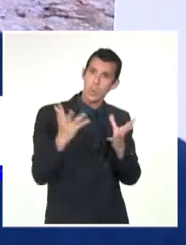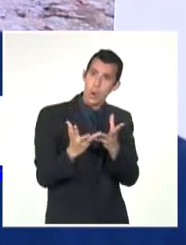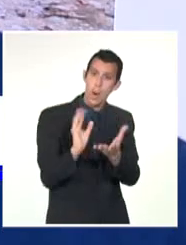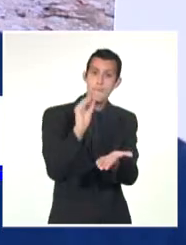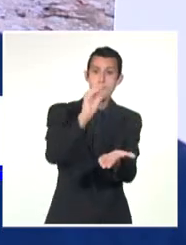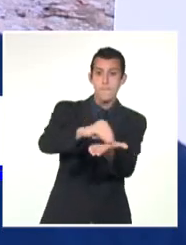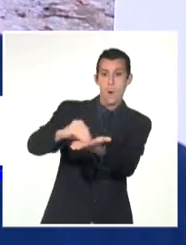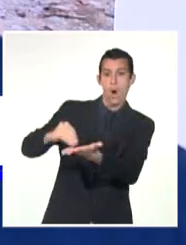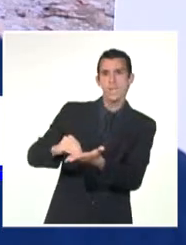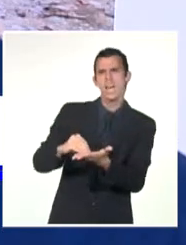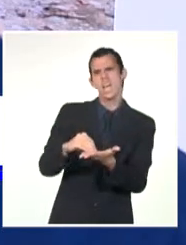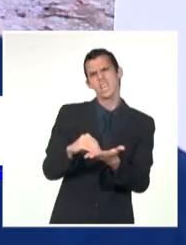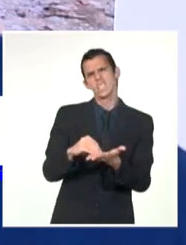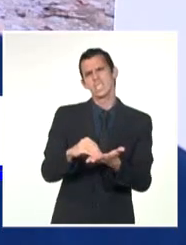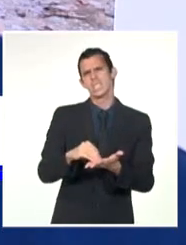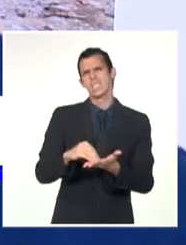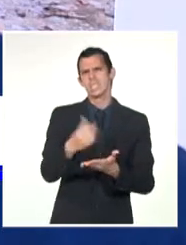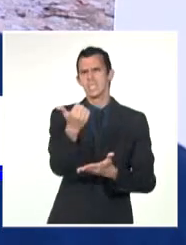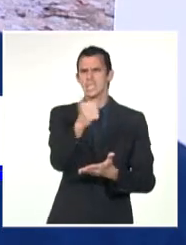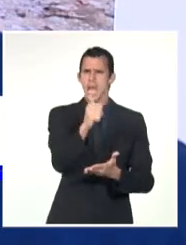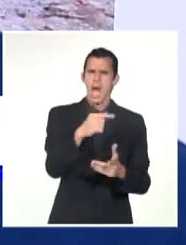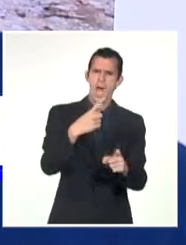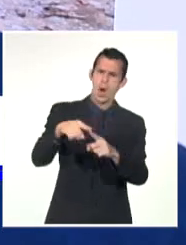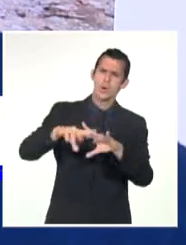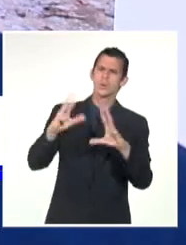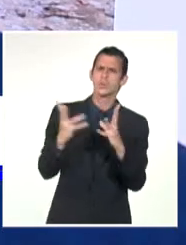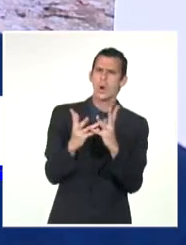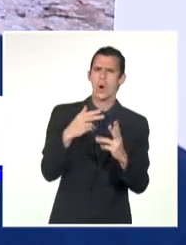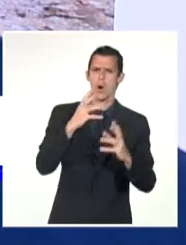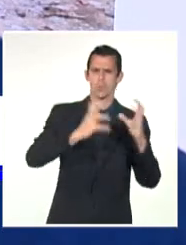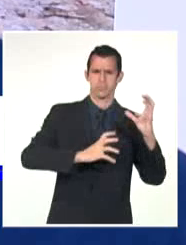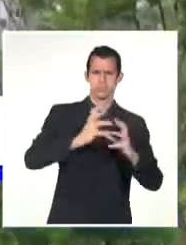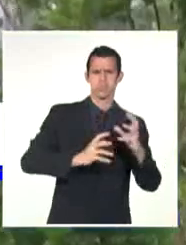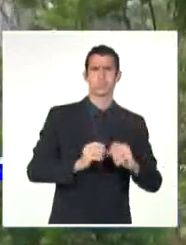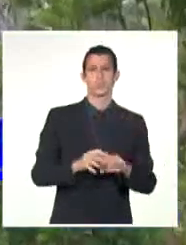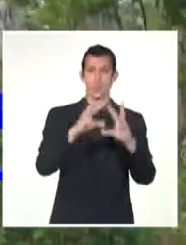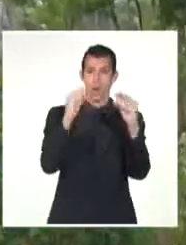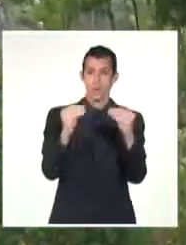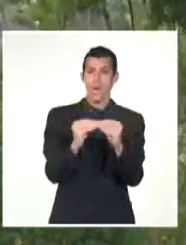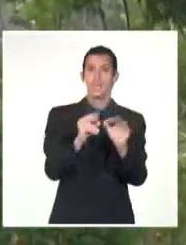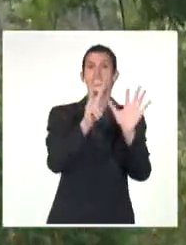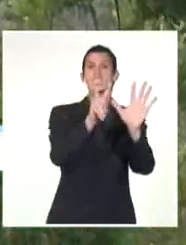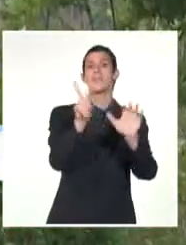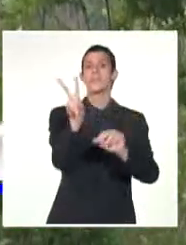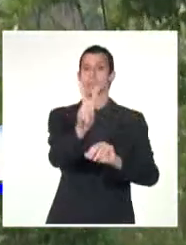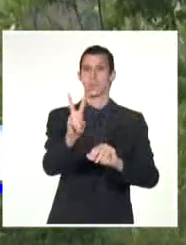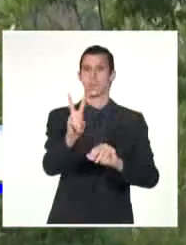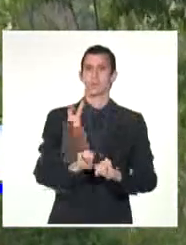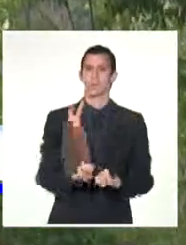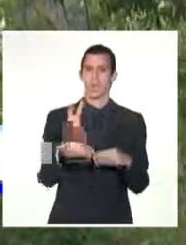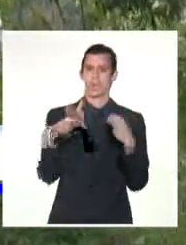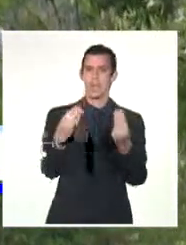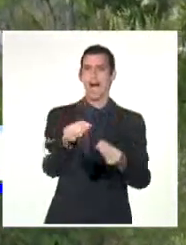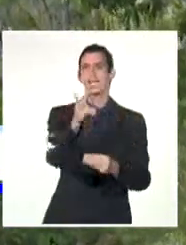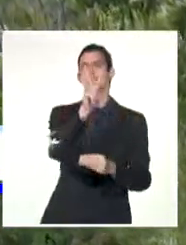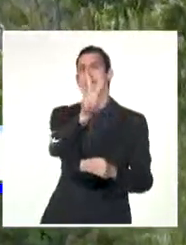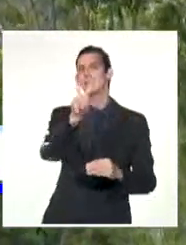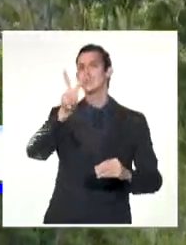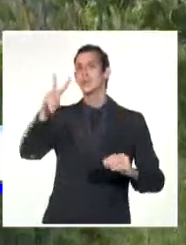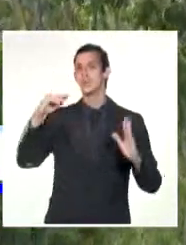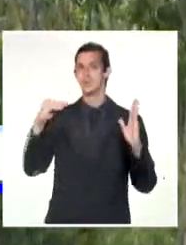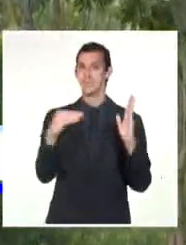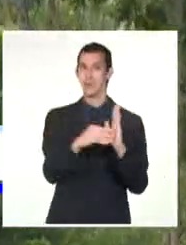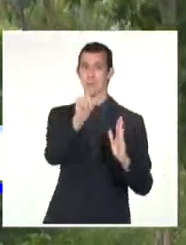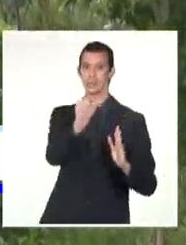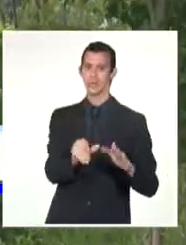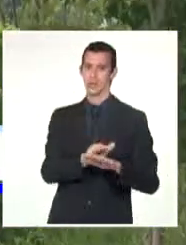10% del programa inicial de las 722 y se benefician por este programa 32.300 personas, que en muchos lugares